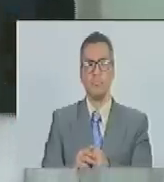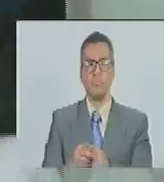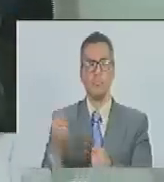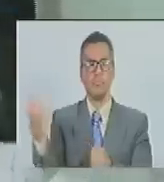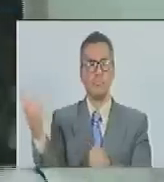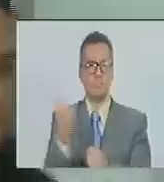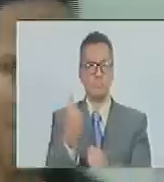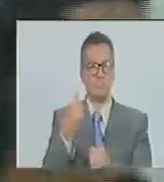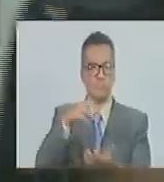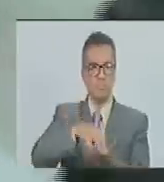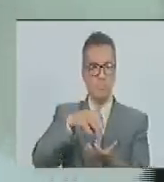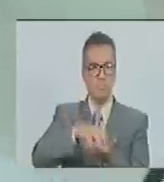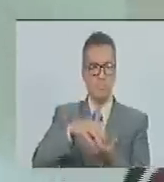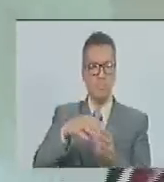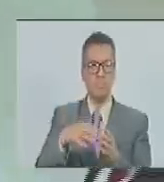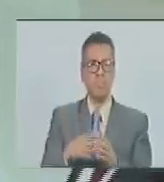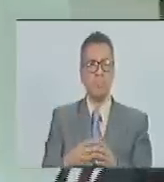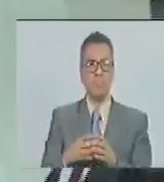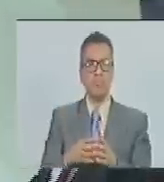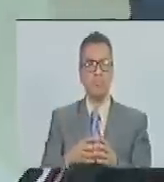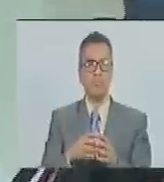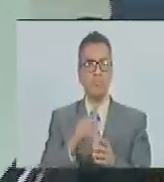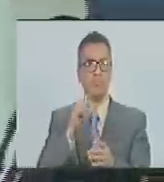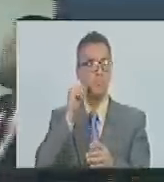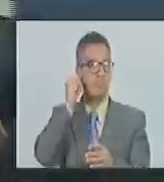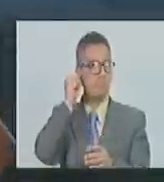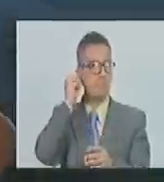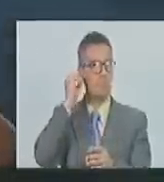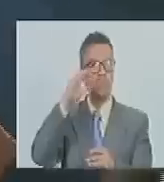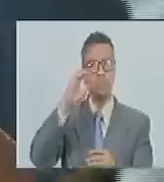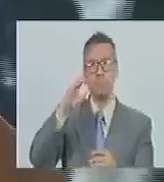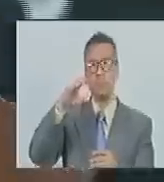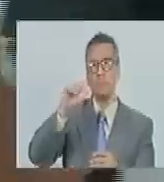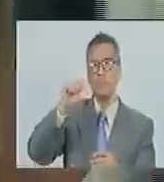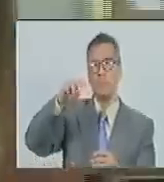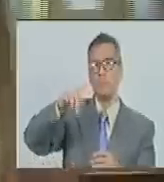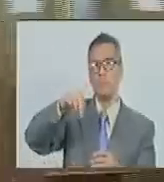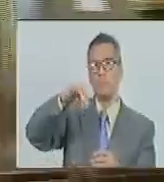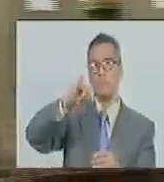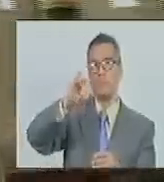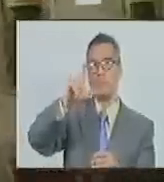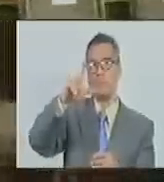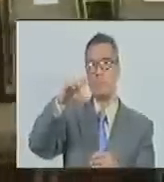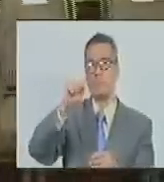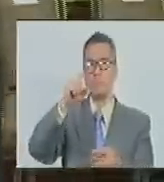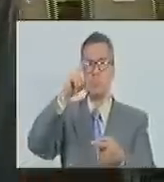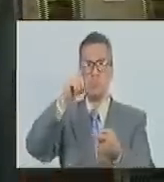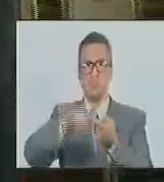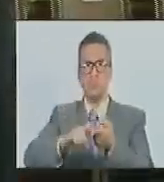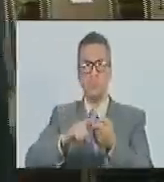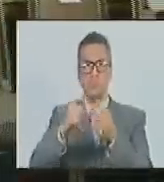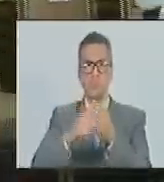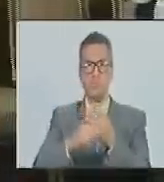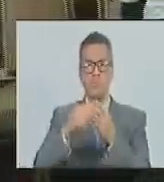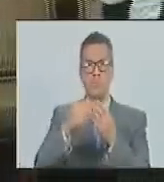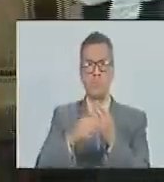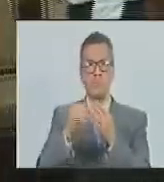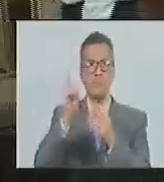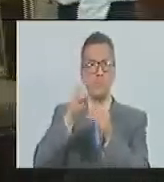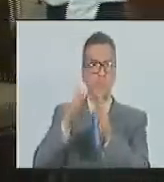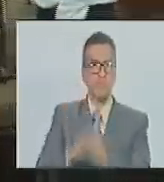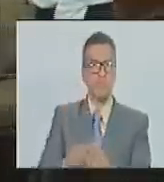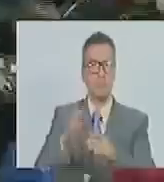Entran al hemiciclo de sesiones la señora Camila Fabri de Saab, esposa del diplomático